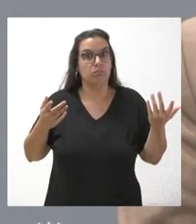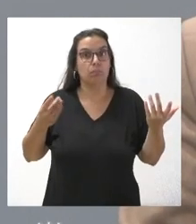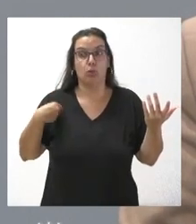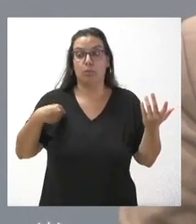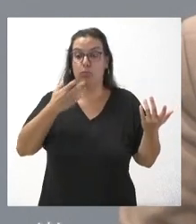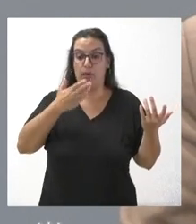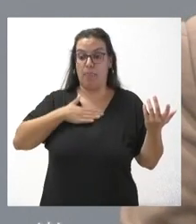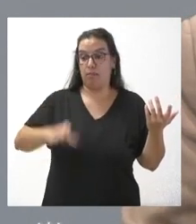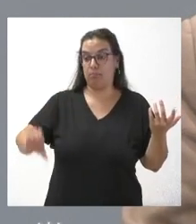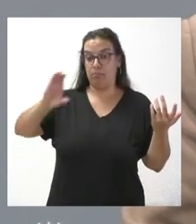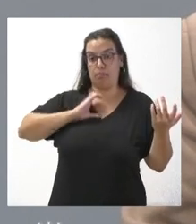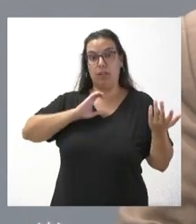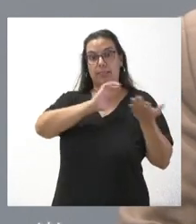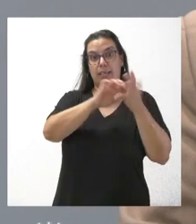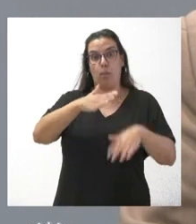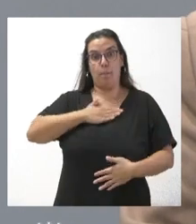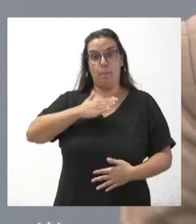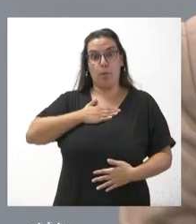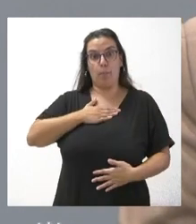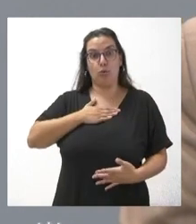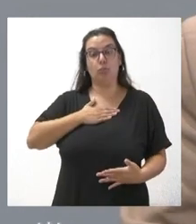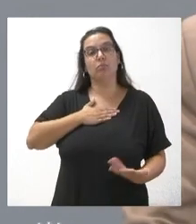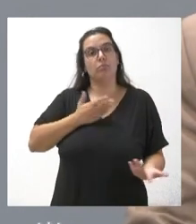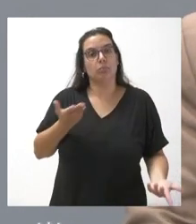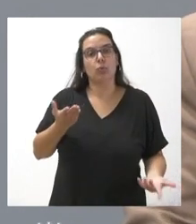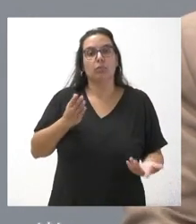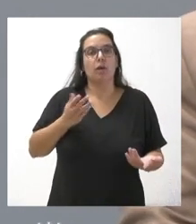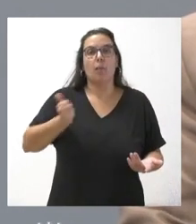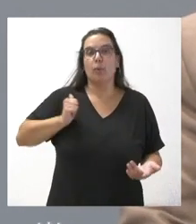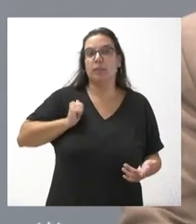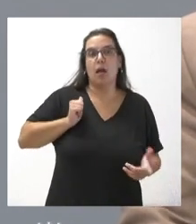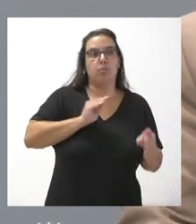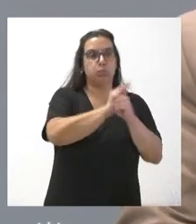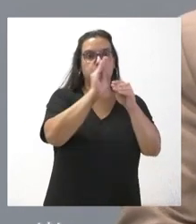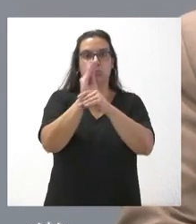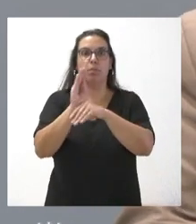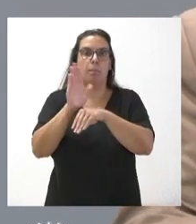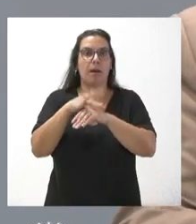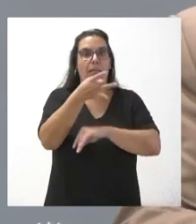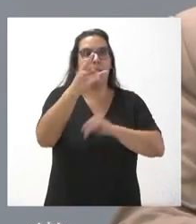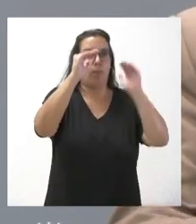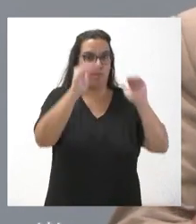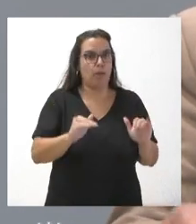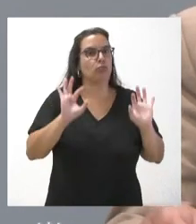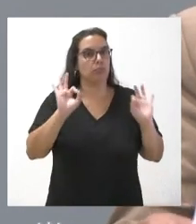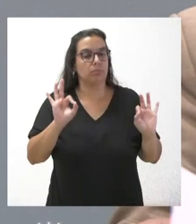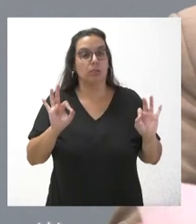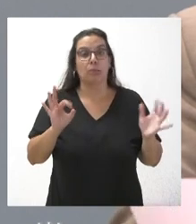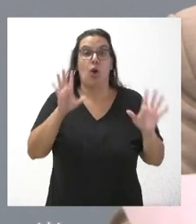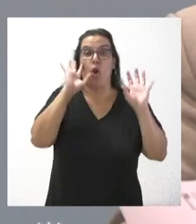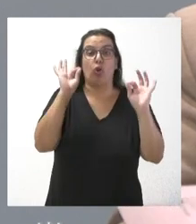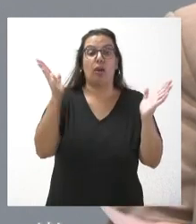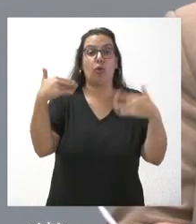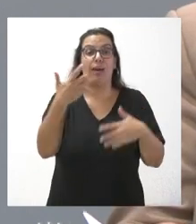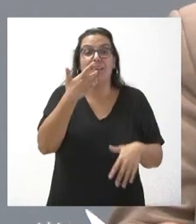recibiera Castilla y León, los que nos correspondieran en el clave de igualdad, pues los destinaríamos a esa reducción de la deuda. Lo que no tiene ningún sentido